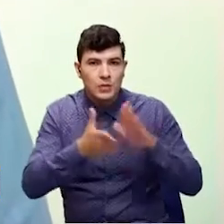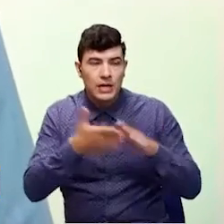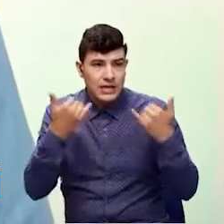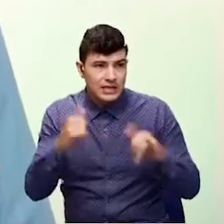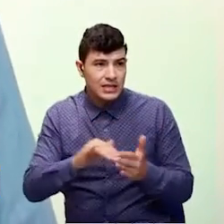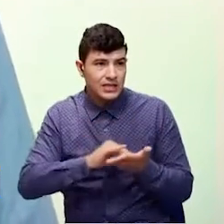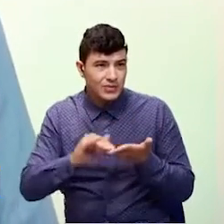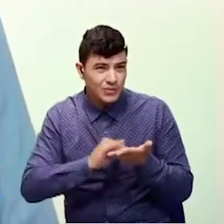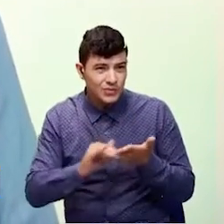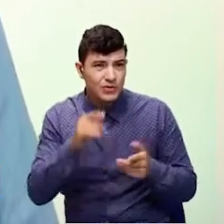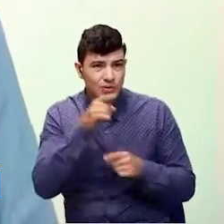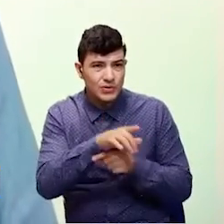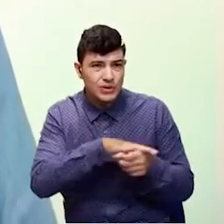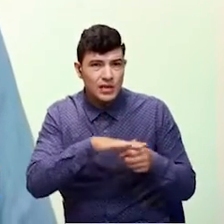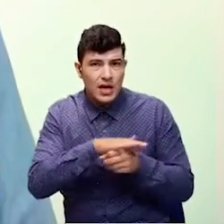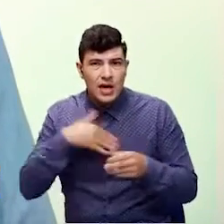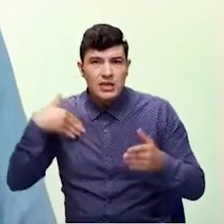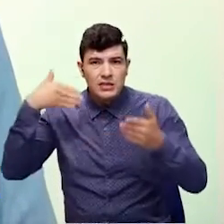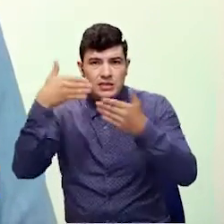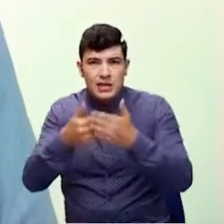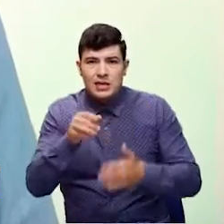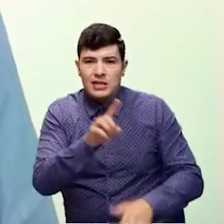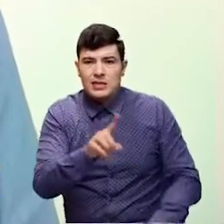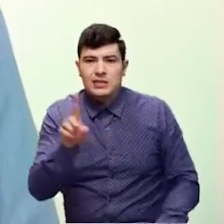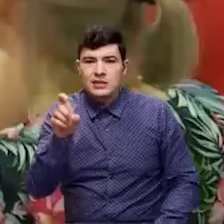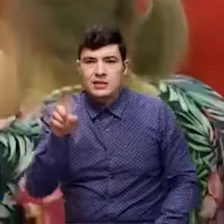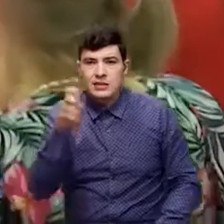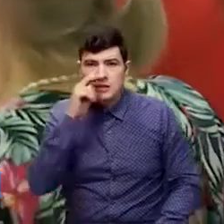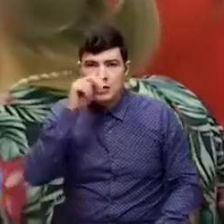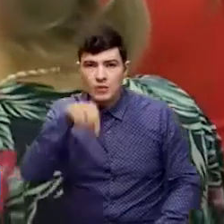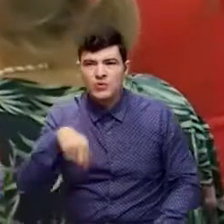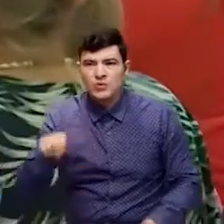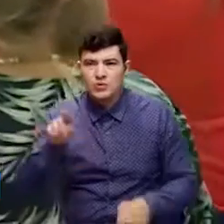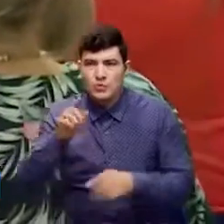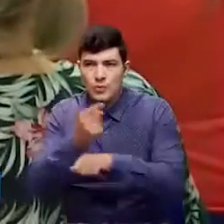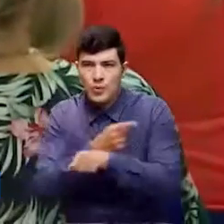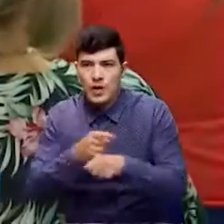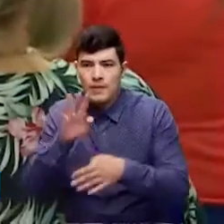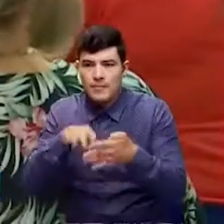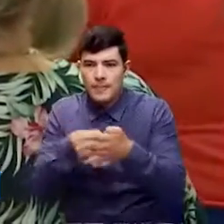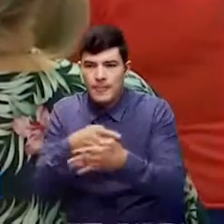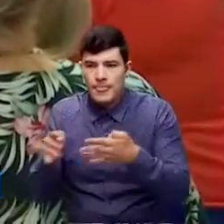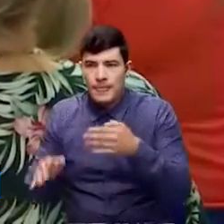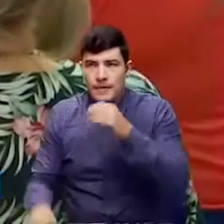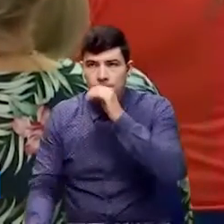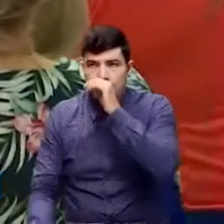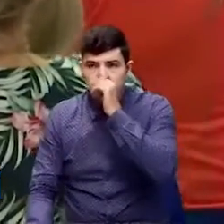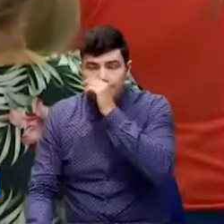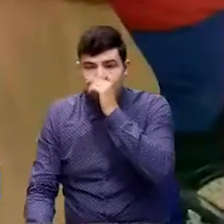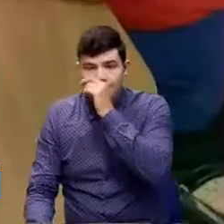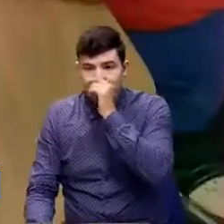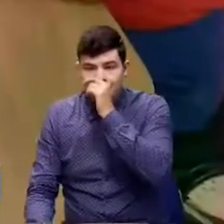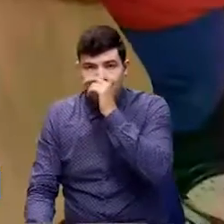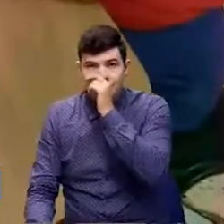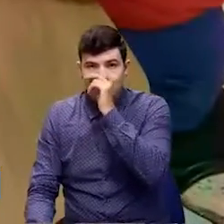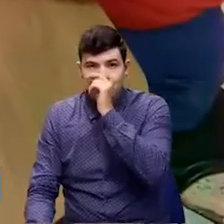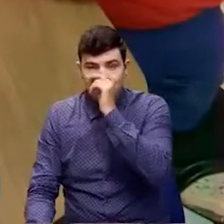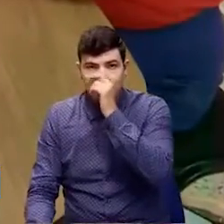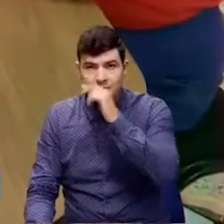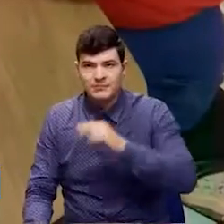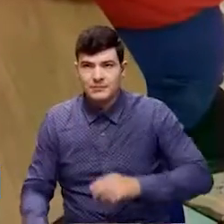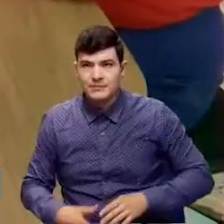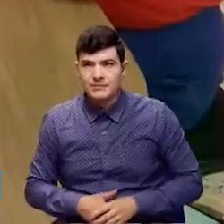solucione hasta el 16 de junio son horas extras la secretaria se comprometió a desplazarse hoy hasta el municipio de sardinata